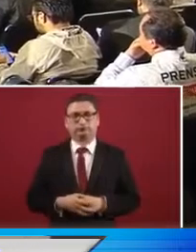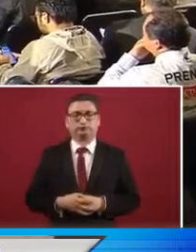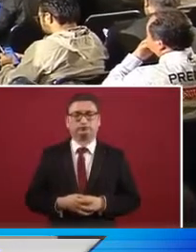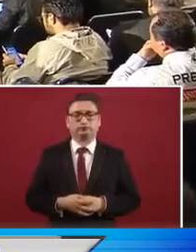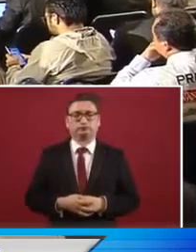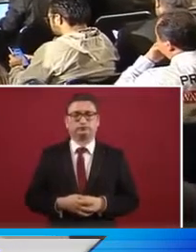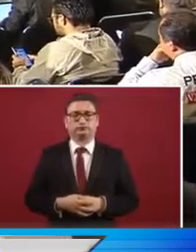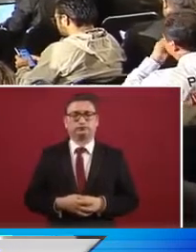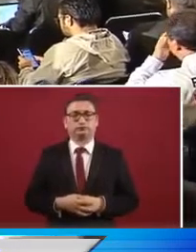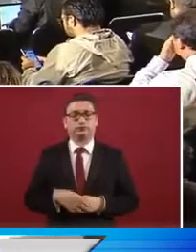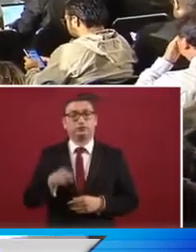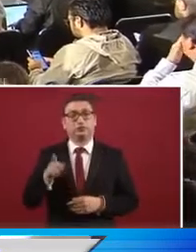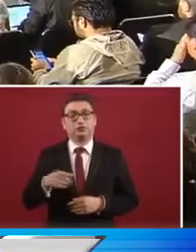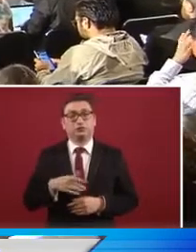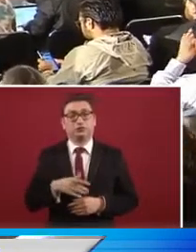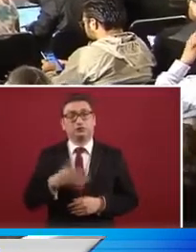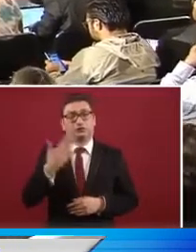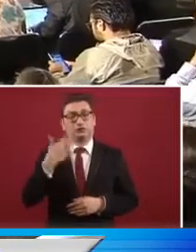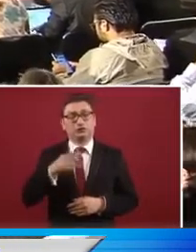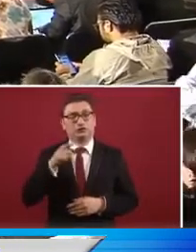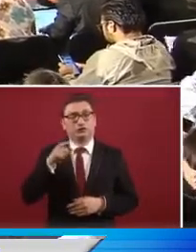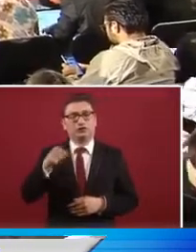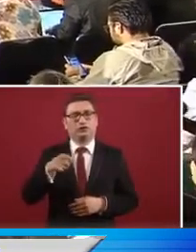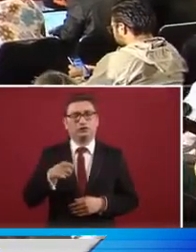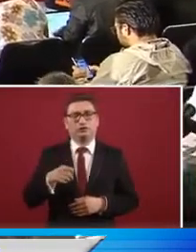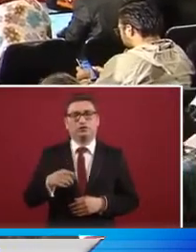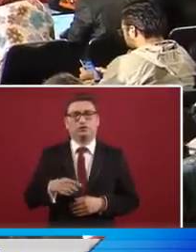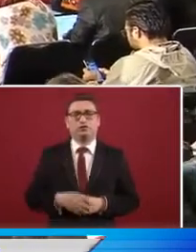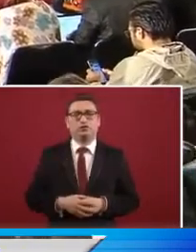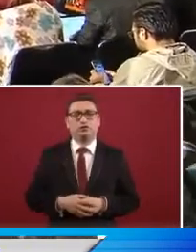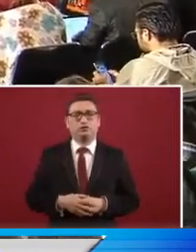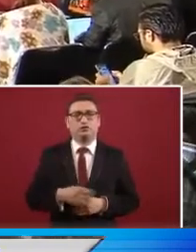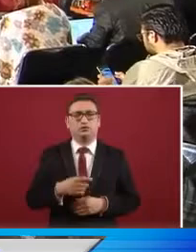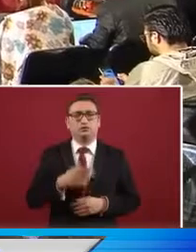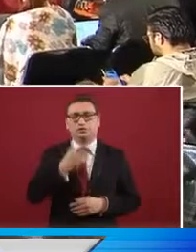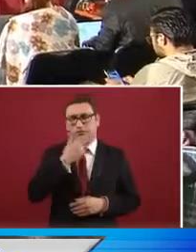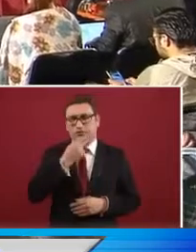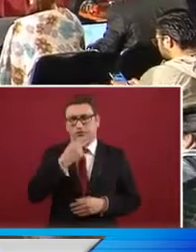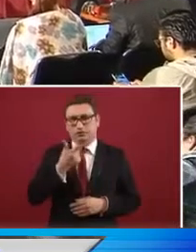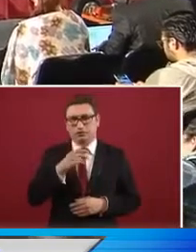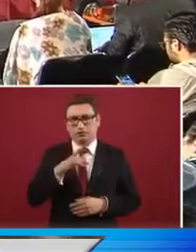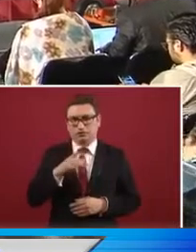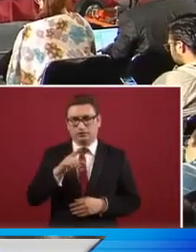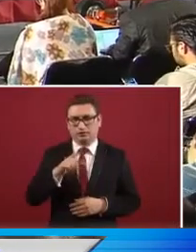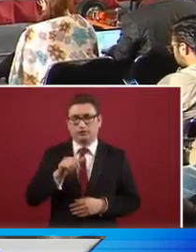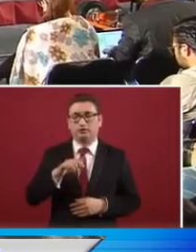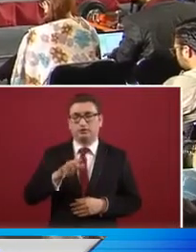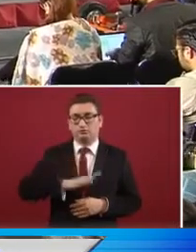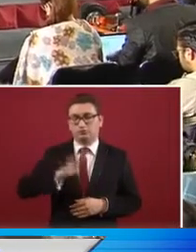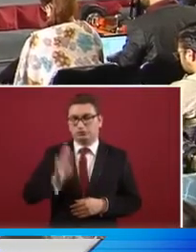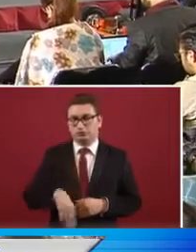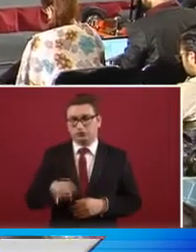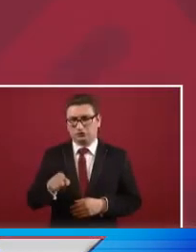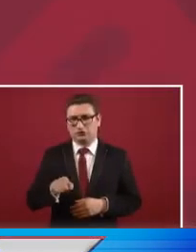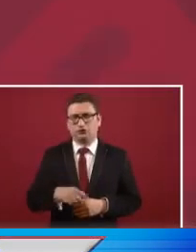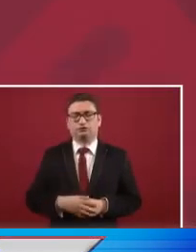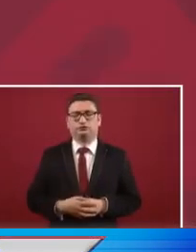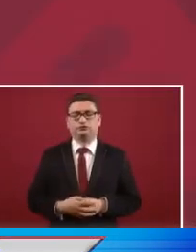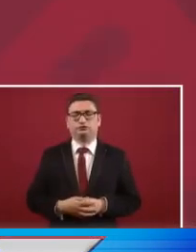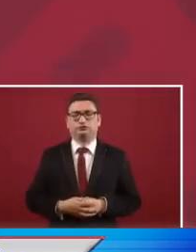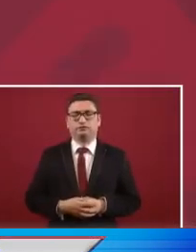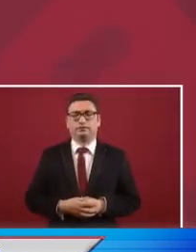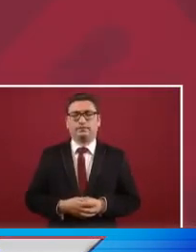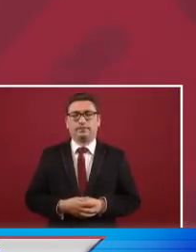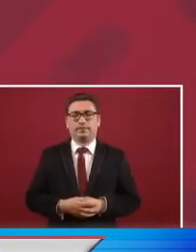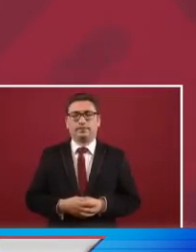conservadores están moralmente derrotados y están al acecho de cualquier posible falla para agruparse como un grupo reaccionario para evitar que se consolide la